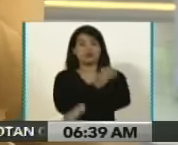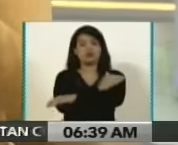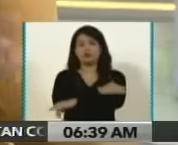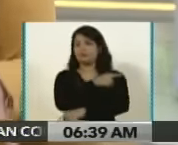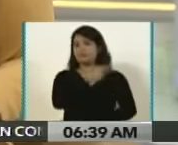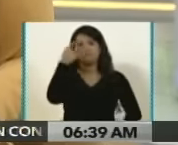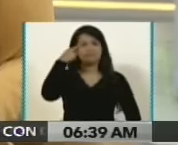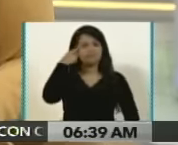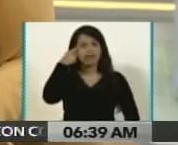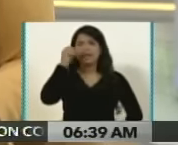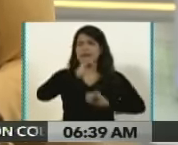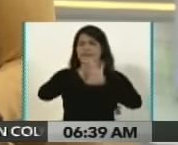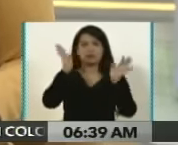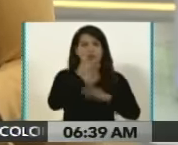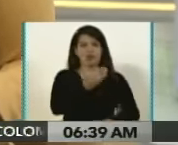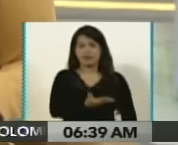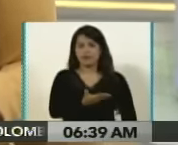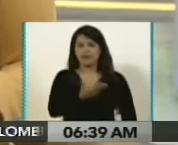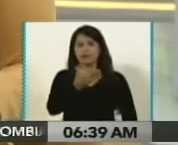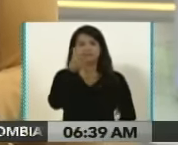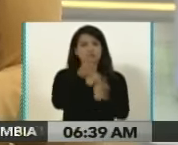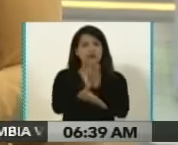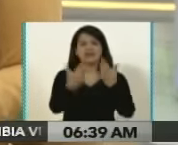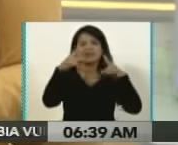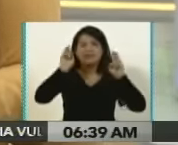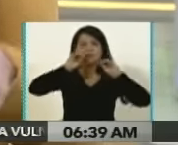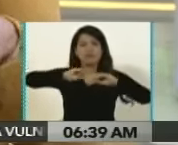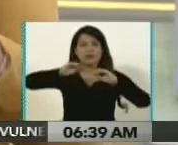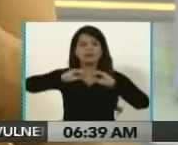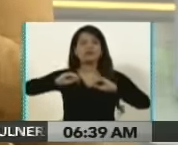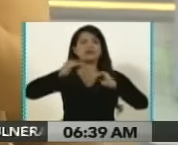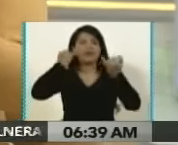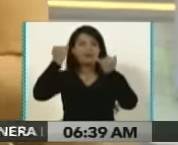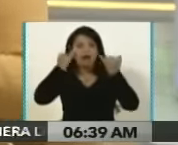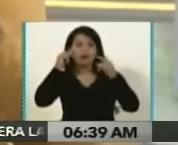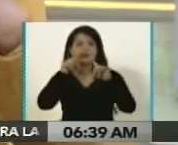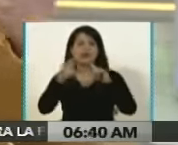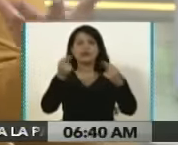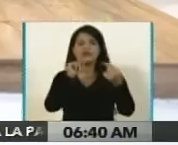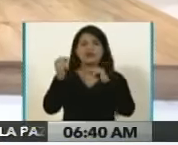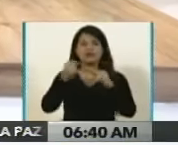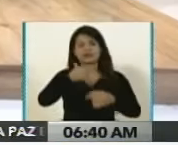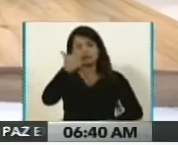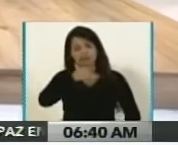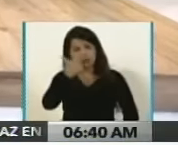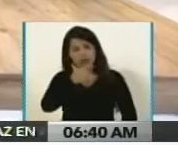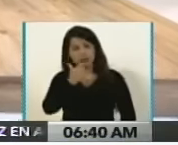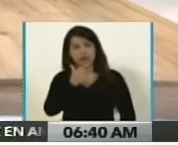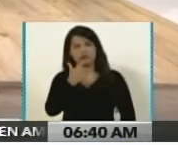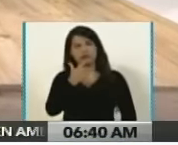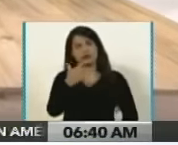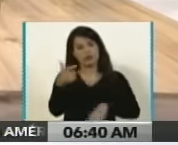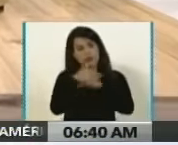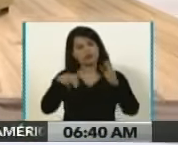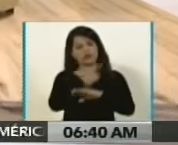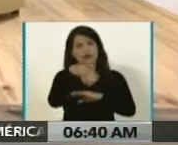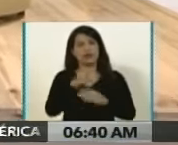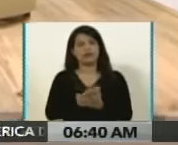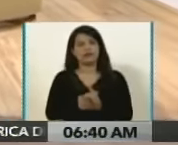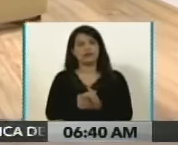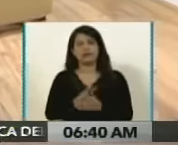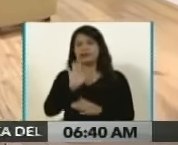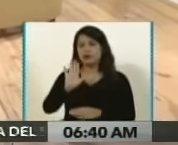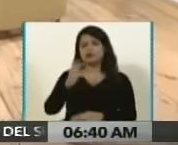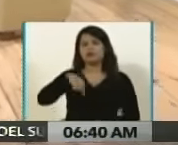están muy inmiscuidos en la formación de ideales como tal para el debate serio de que tanto habla el gobierno nacional. Nosotros hacíamos una pregunta,